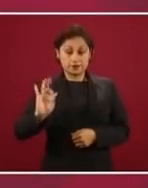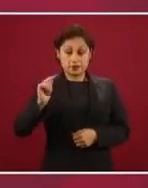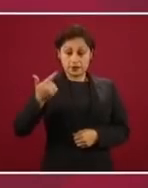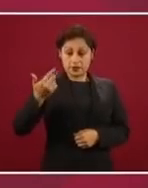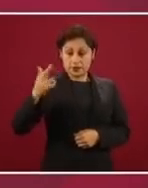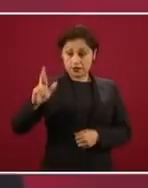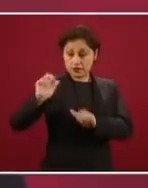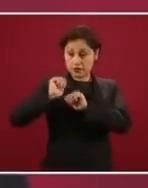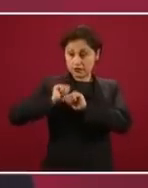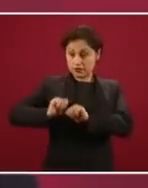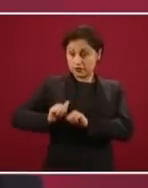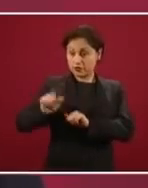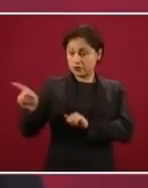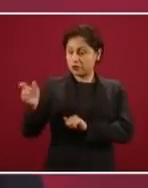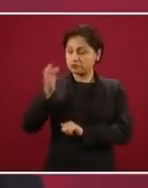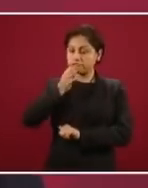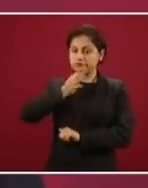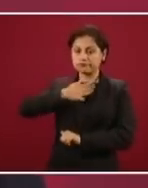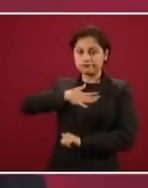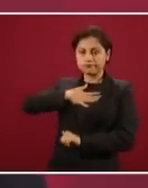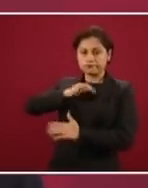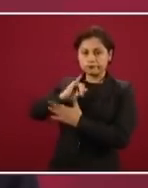no tienen por qué